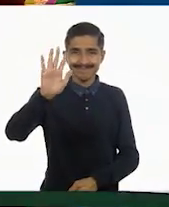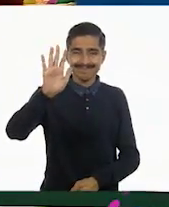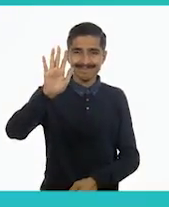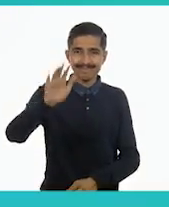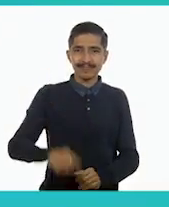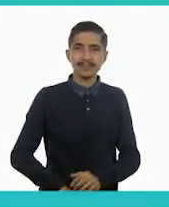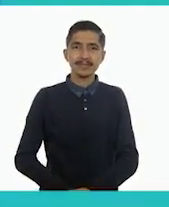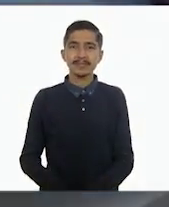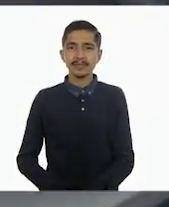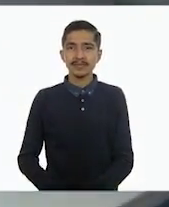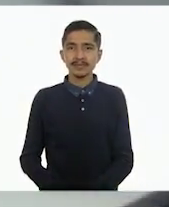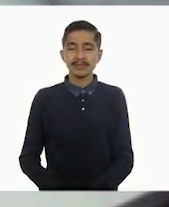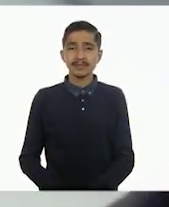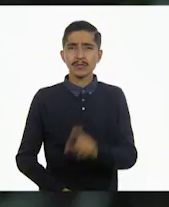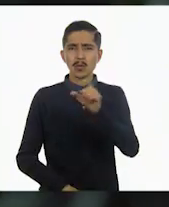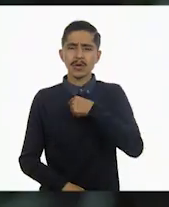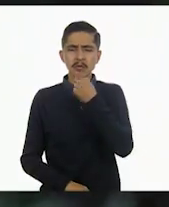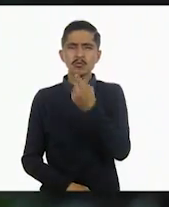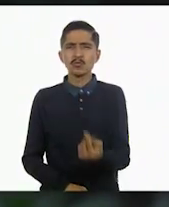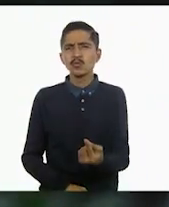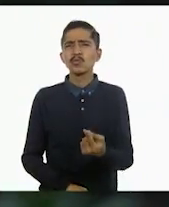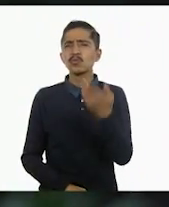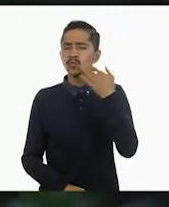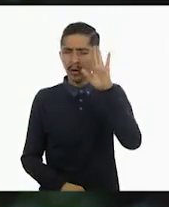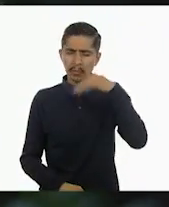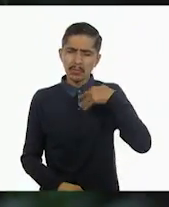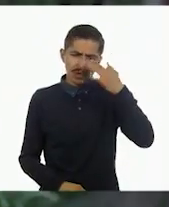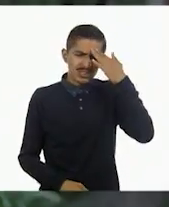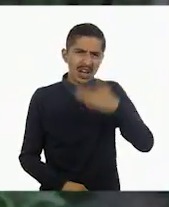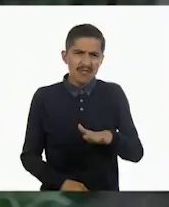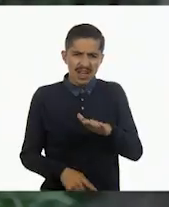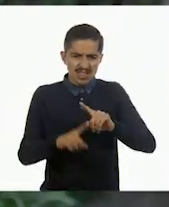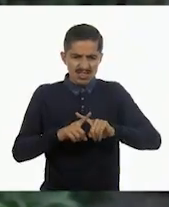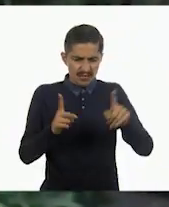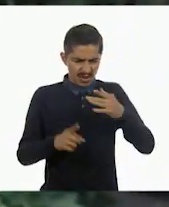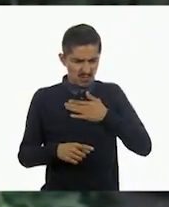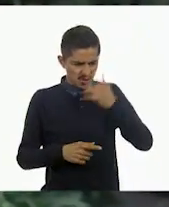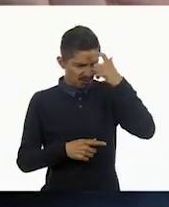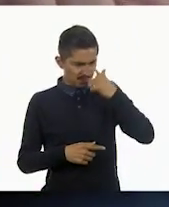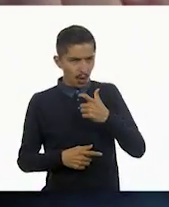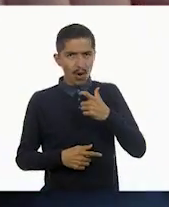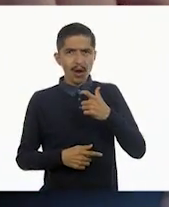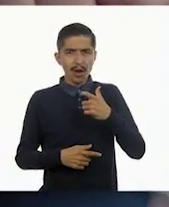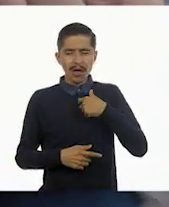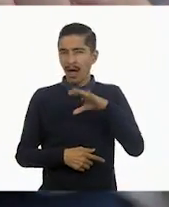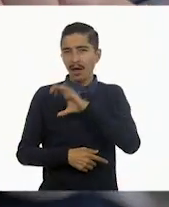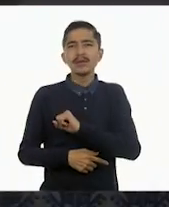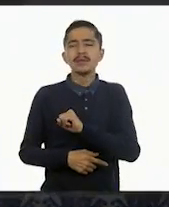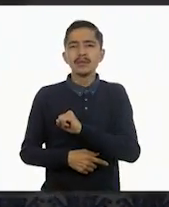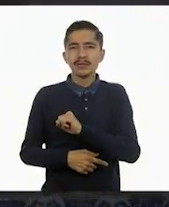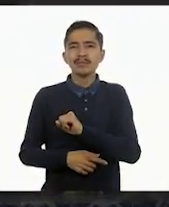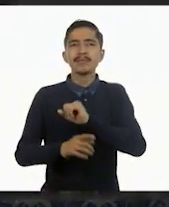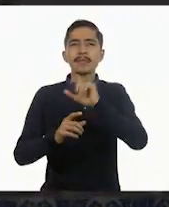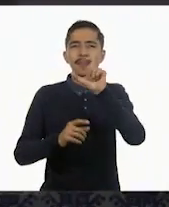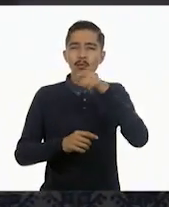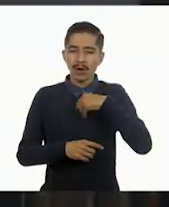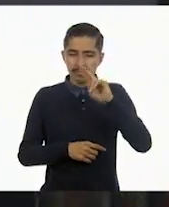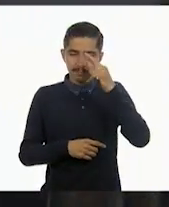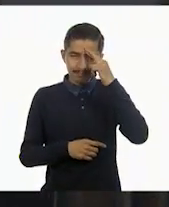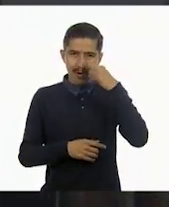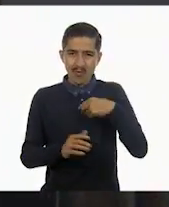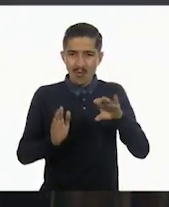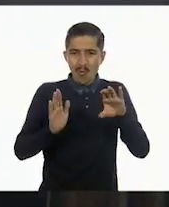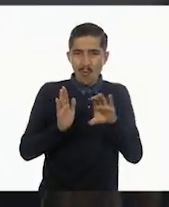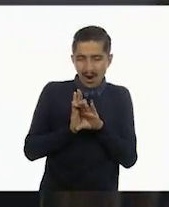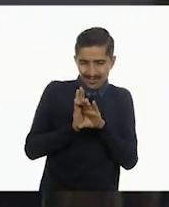Adiós. Cuando era pequeña, sabía que había algo diferente en mí que me encantaba. Me acuerdo cuando me encerraba en mi